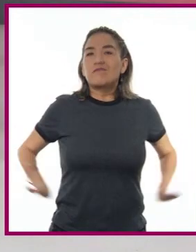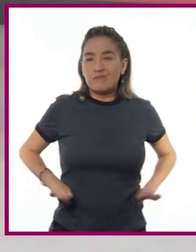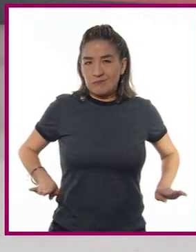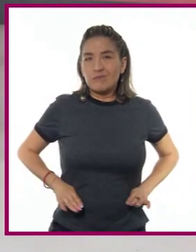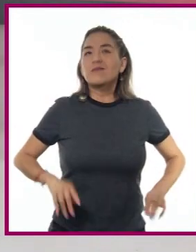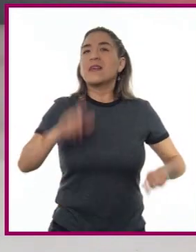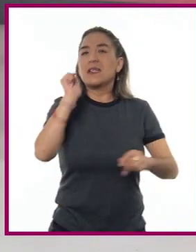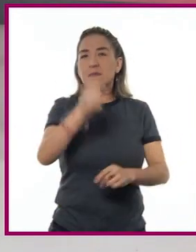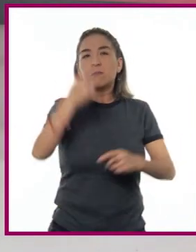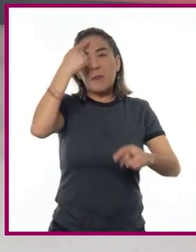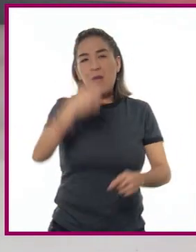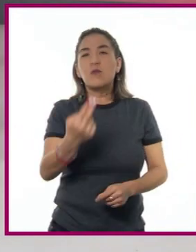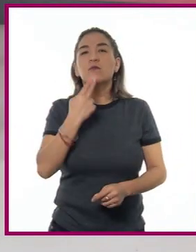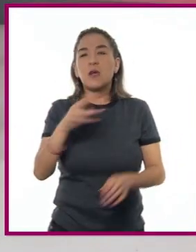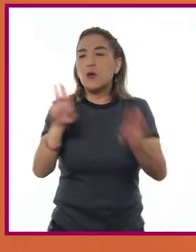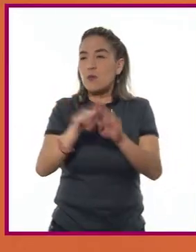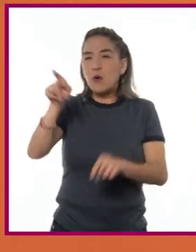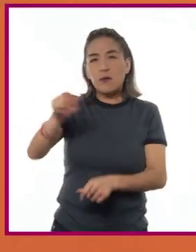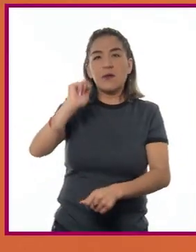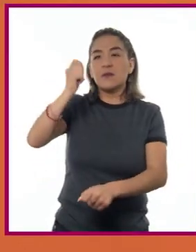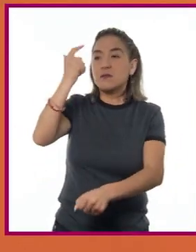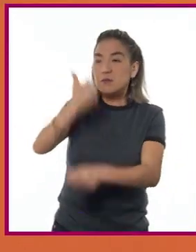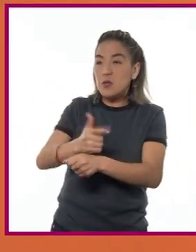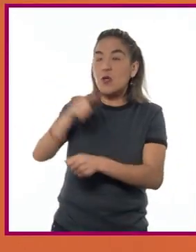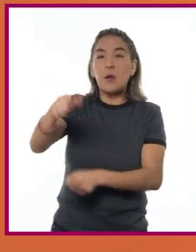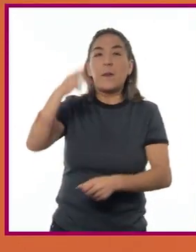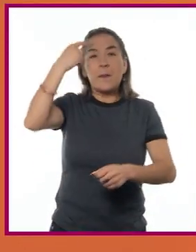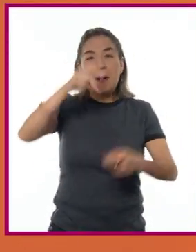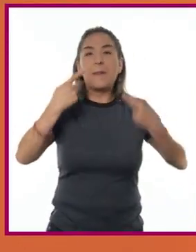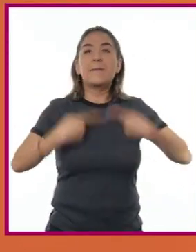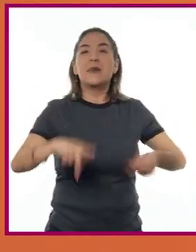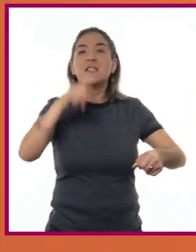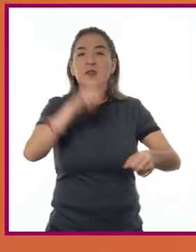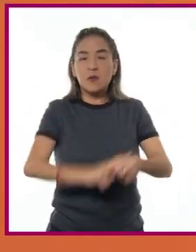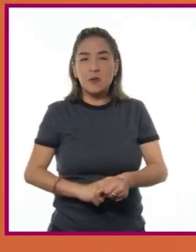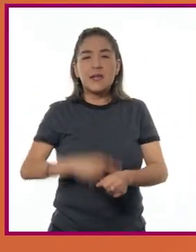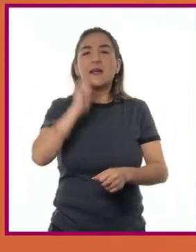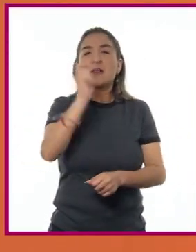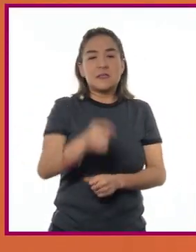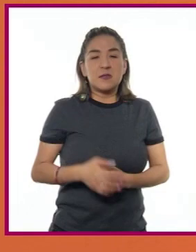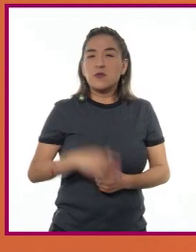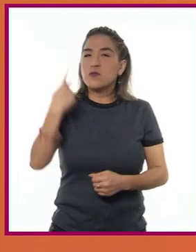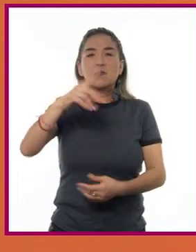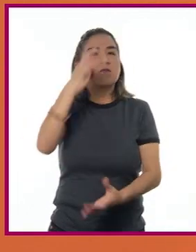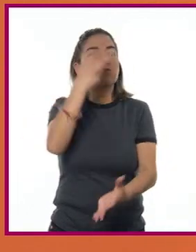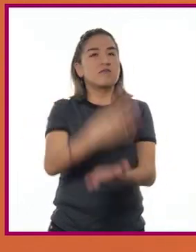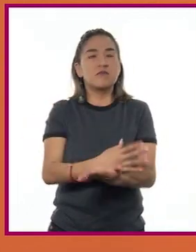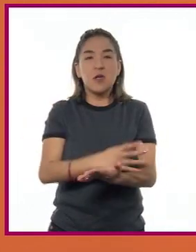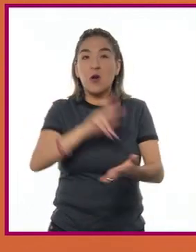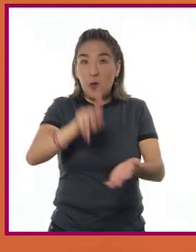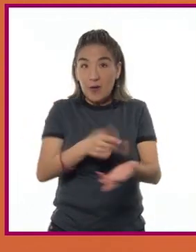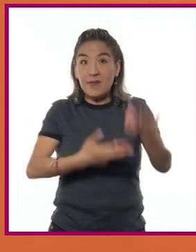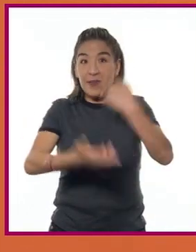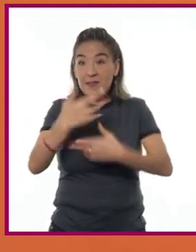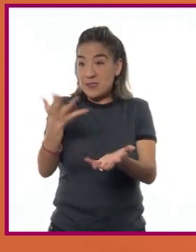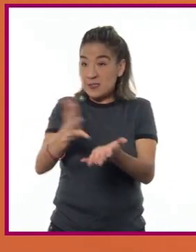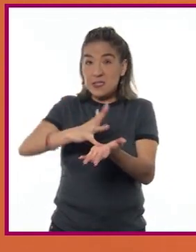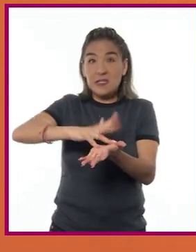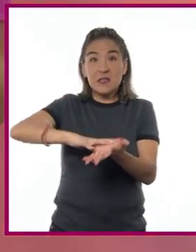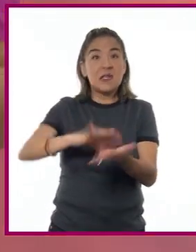se utiliza como medio de identificación de las personas, ya que son únicas e irrepetibles. ¿Por qué la